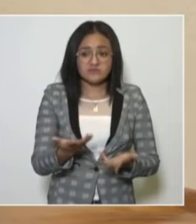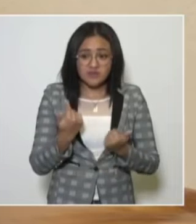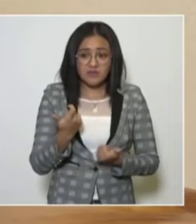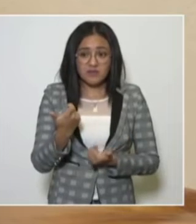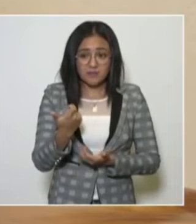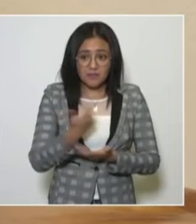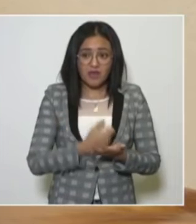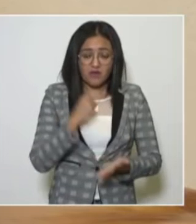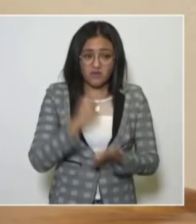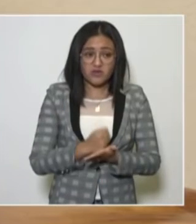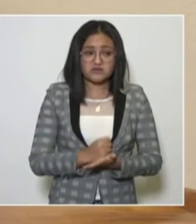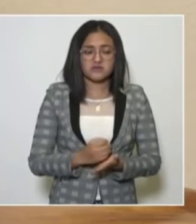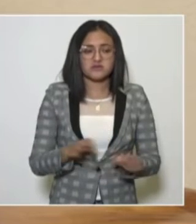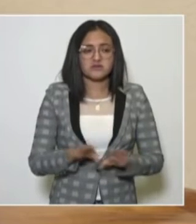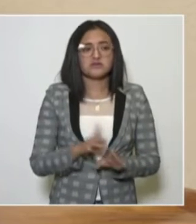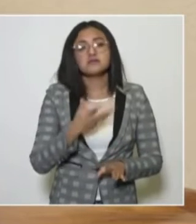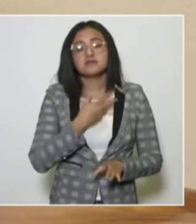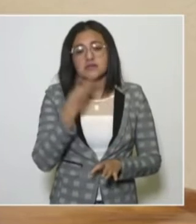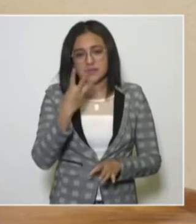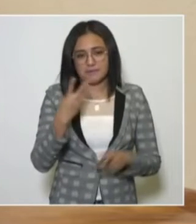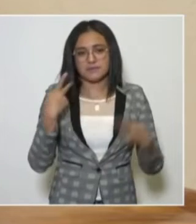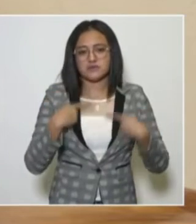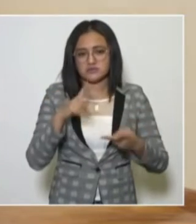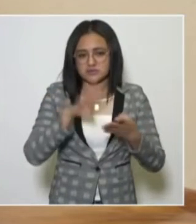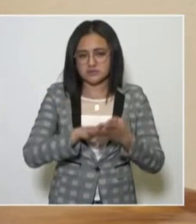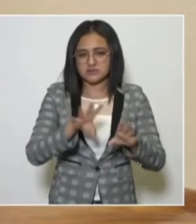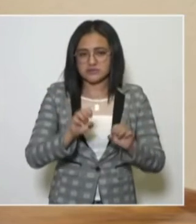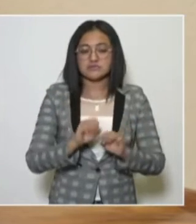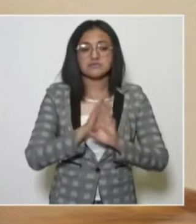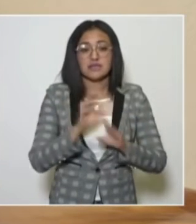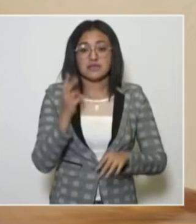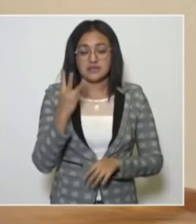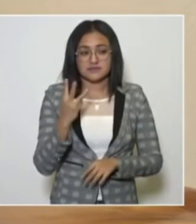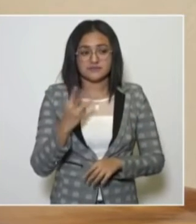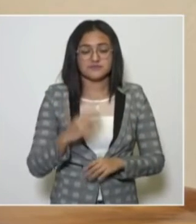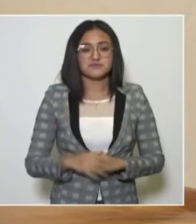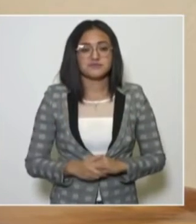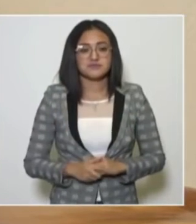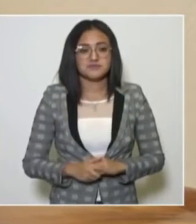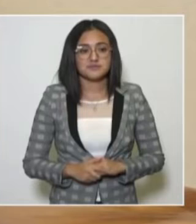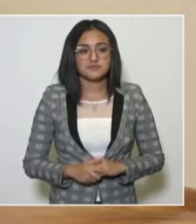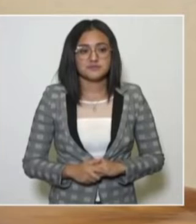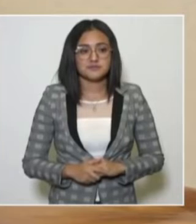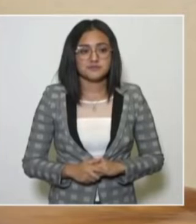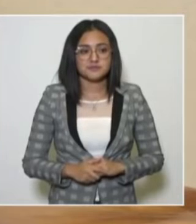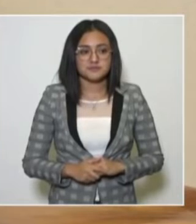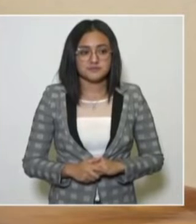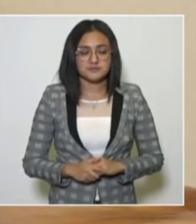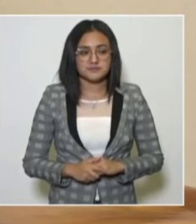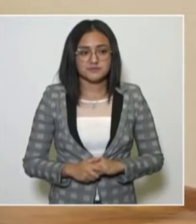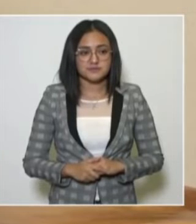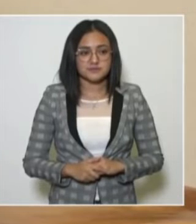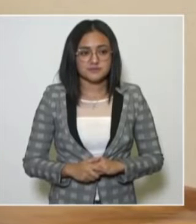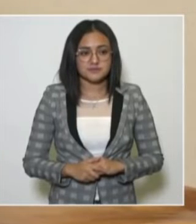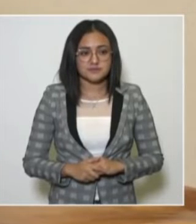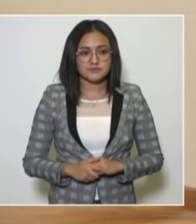extorsionando. Ya tenemos detenidos a tres. ¿A qué? A tres